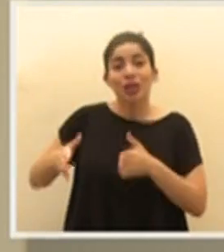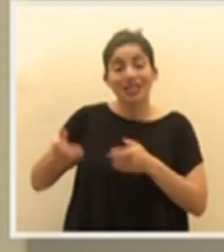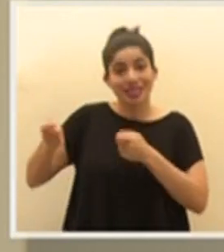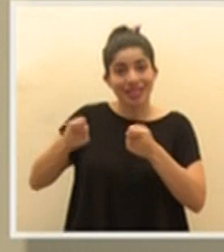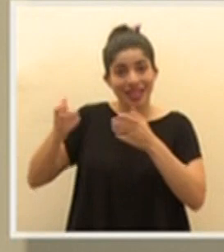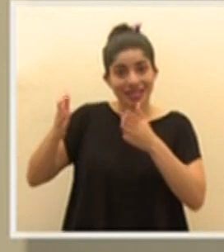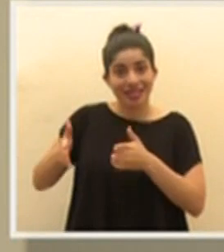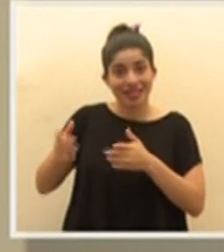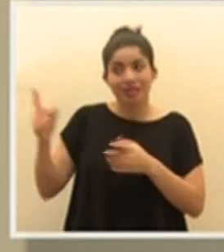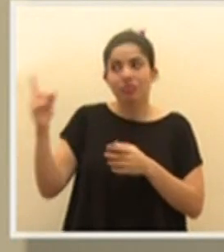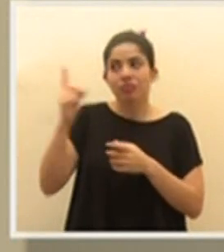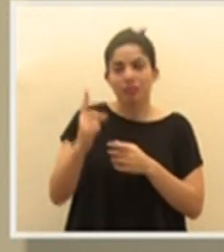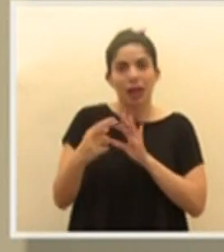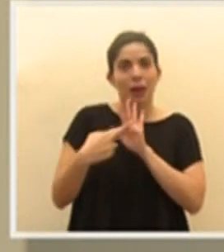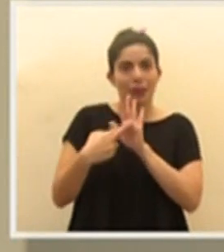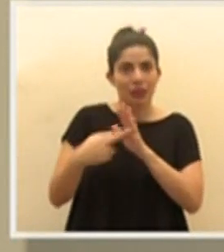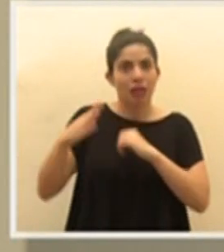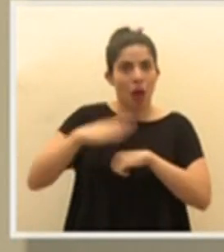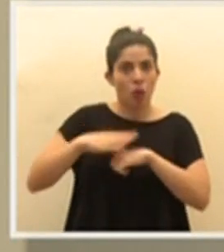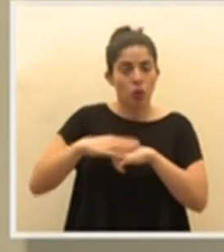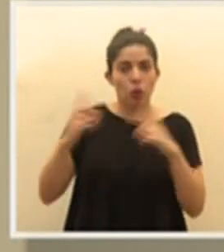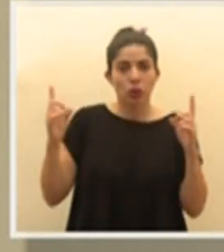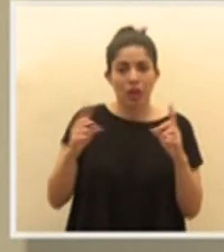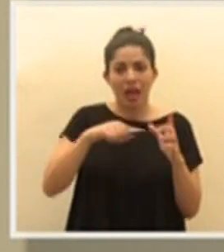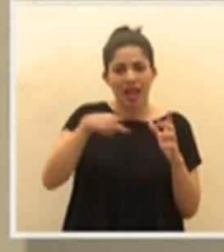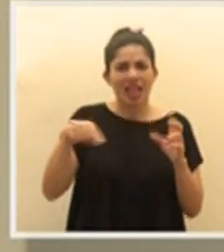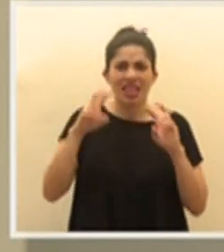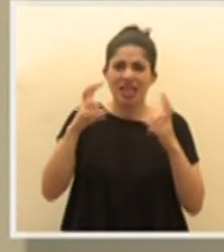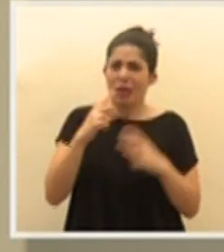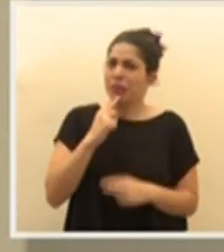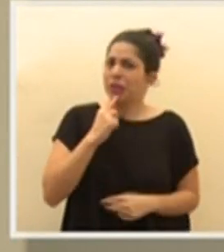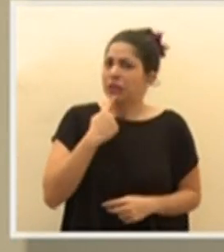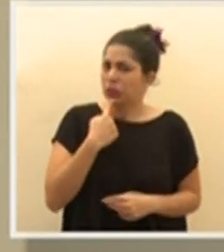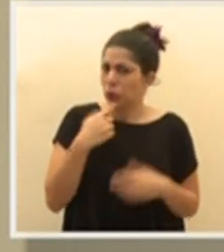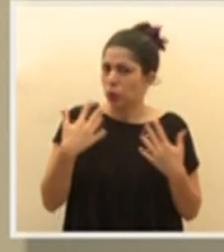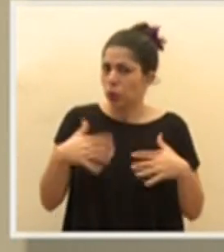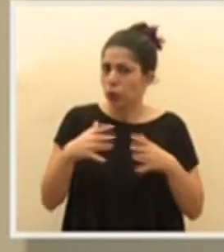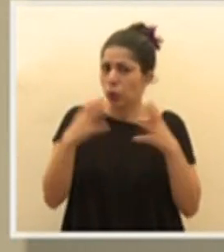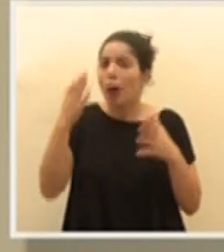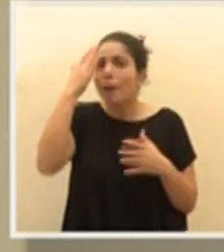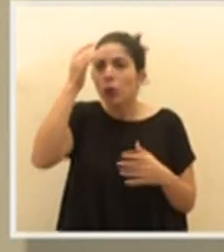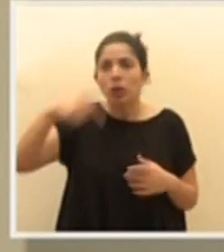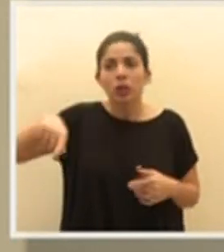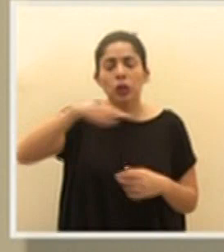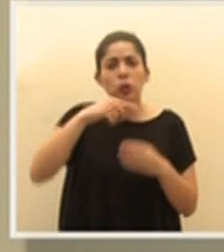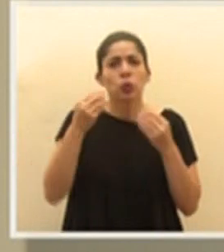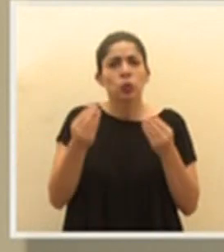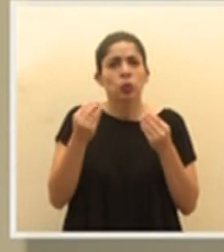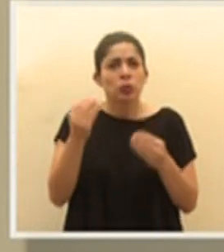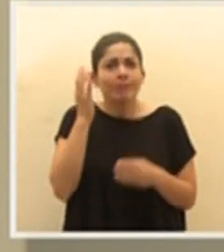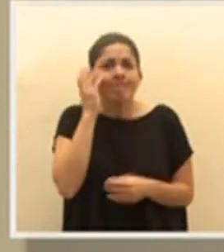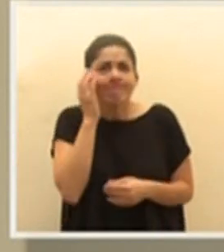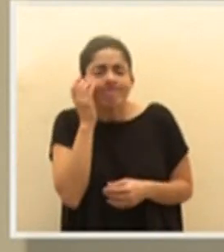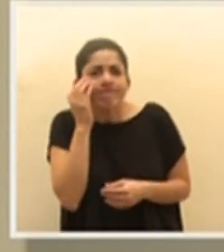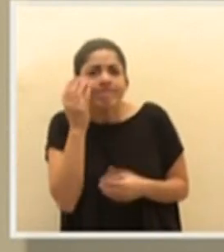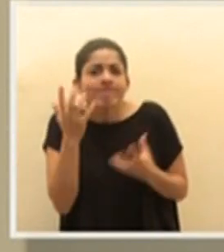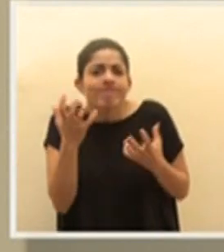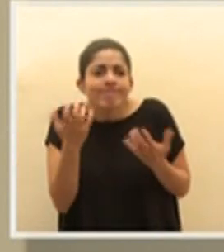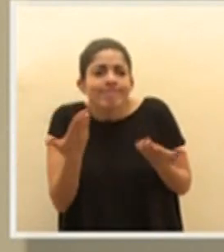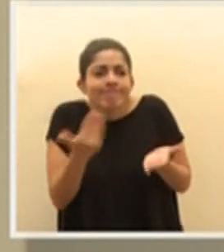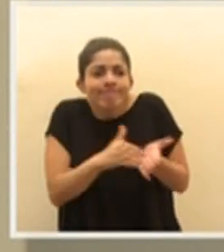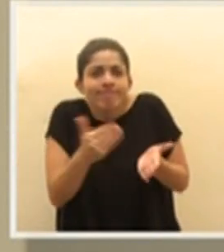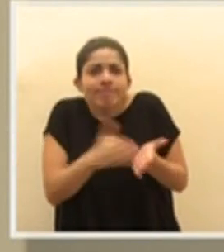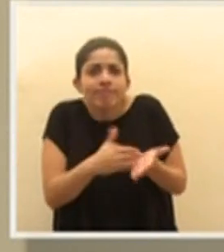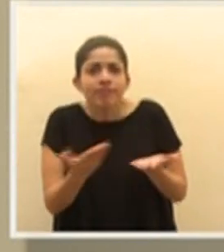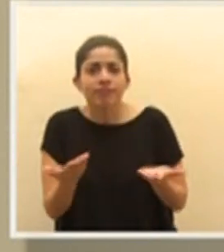seriedad de la cuestión usted se imagina que es grandísima porque hay mucha preocupación y muchas ganas de volver de parte